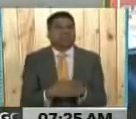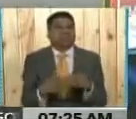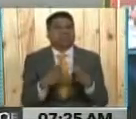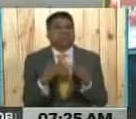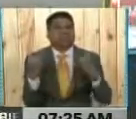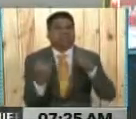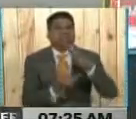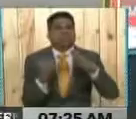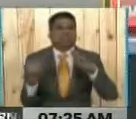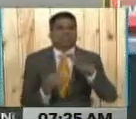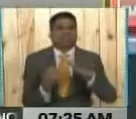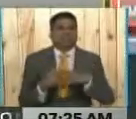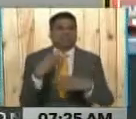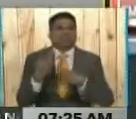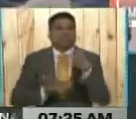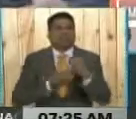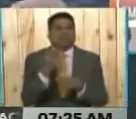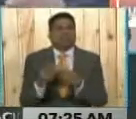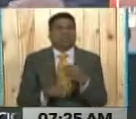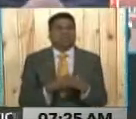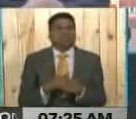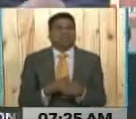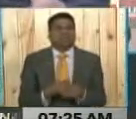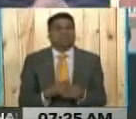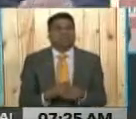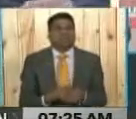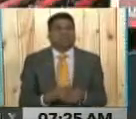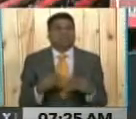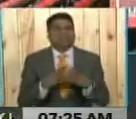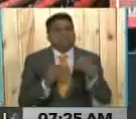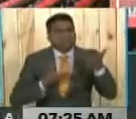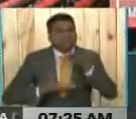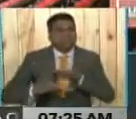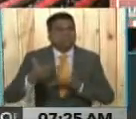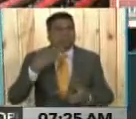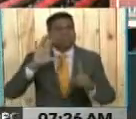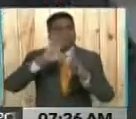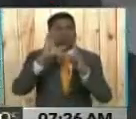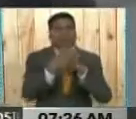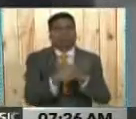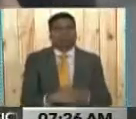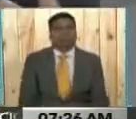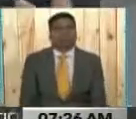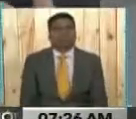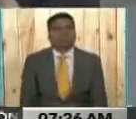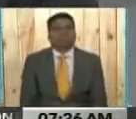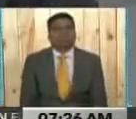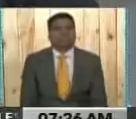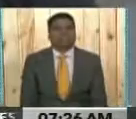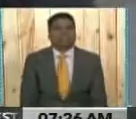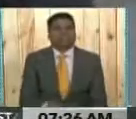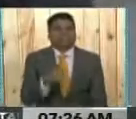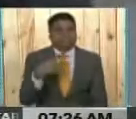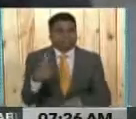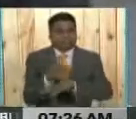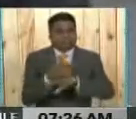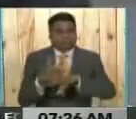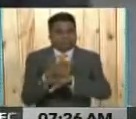instituciones para hacer y para relacionarnos con nuestra cultura. Además, Freddy, que este es un gobierno que tiene